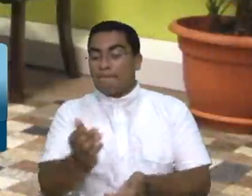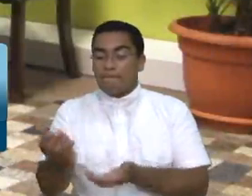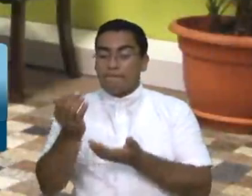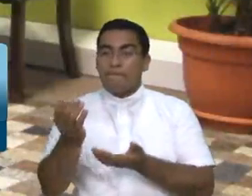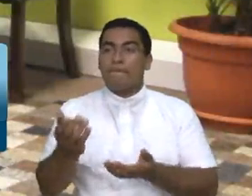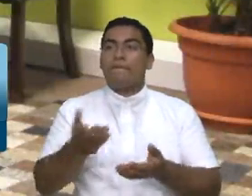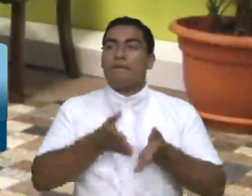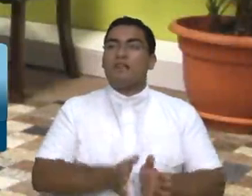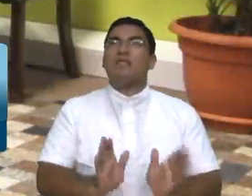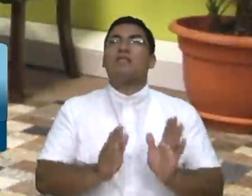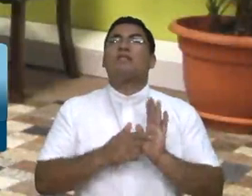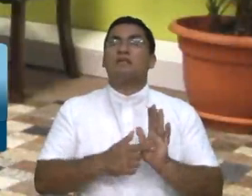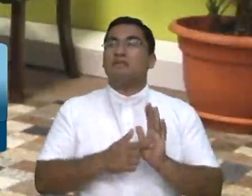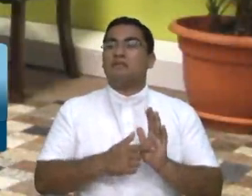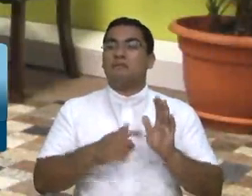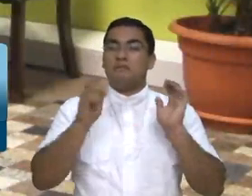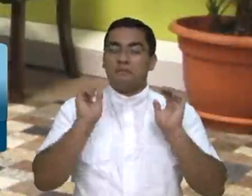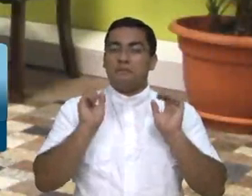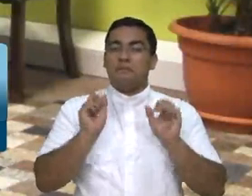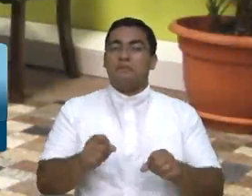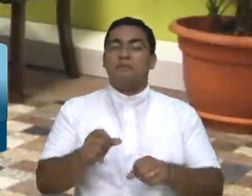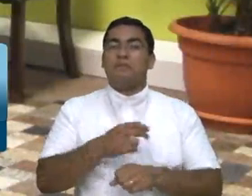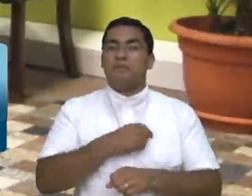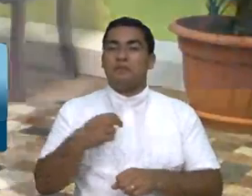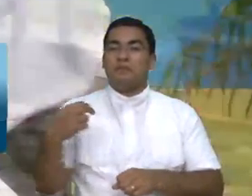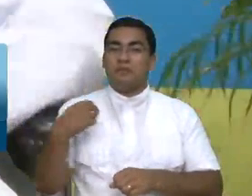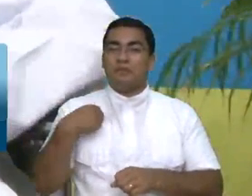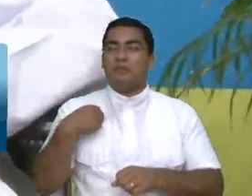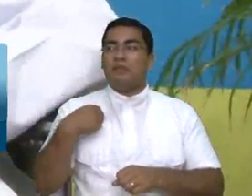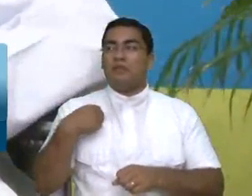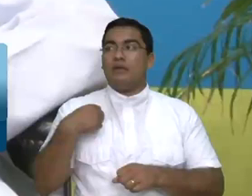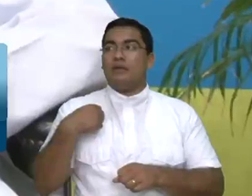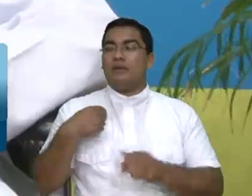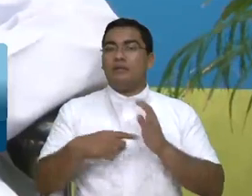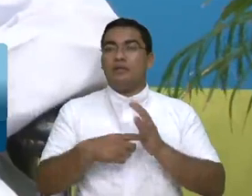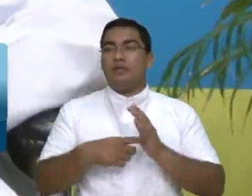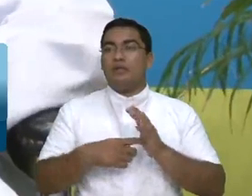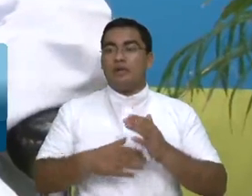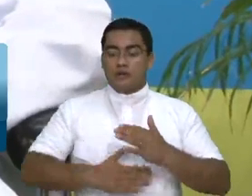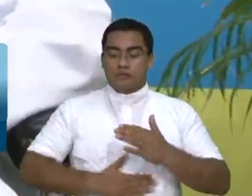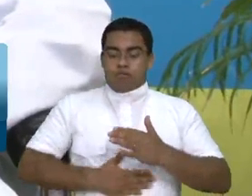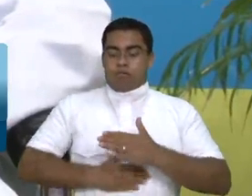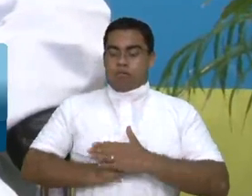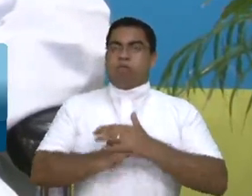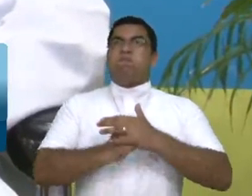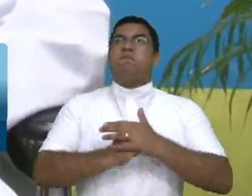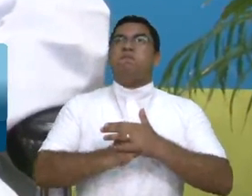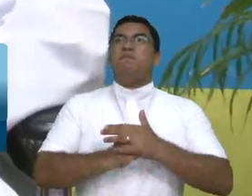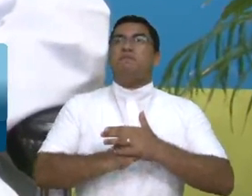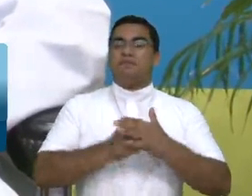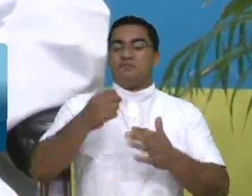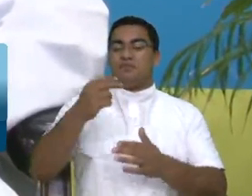claro. Incluso se puede, es posible detectarlo en útero todavía, antes de que nazca el niño, haciendo un